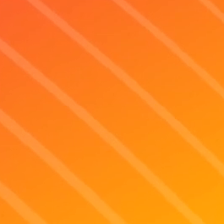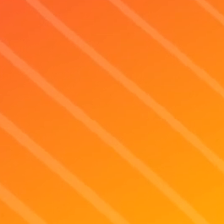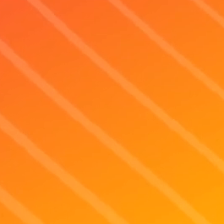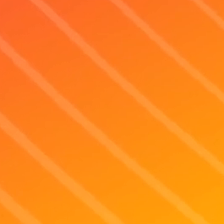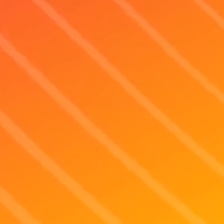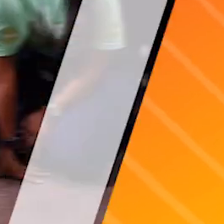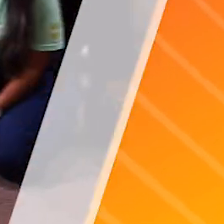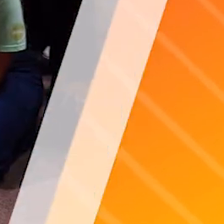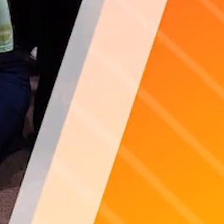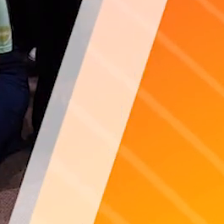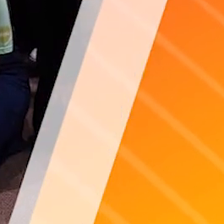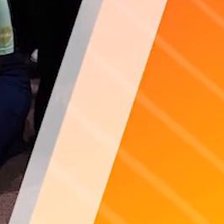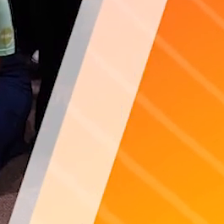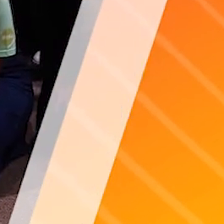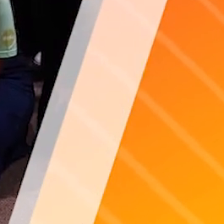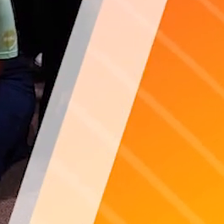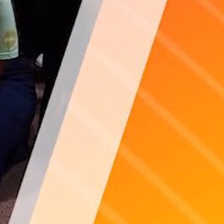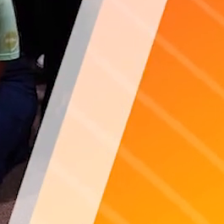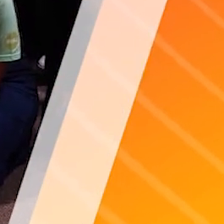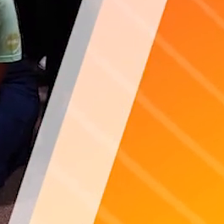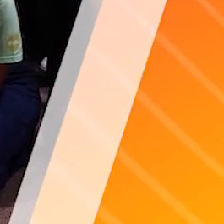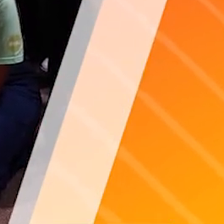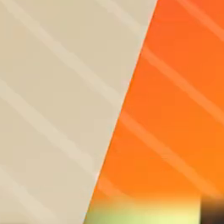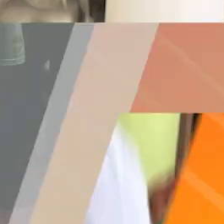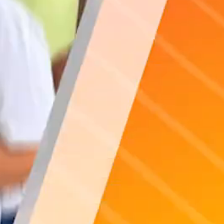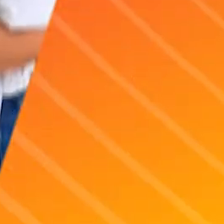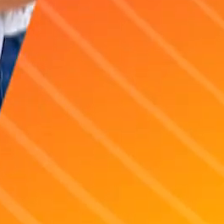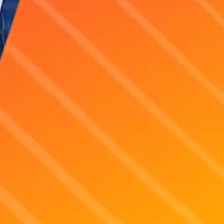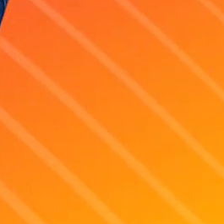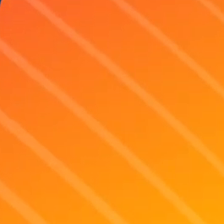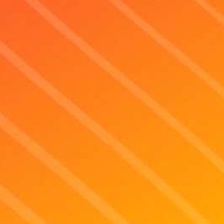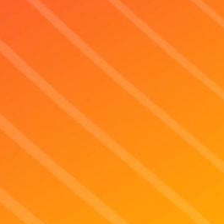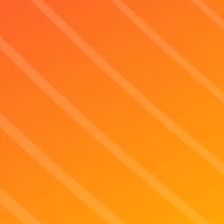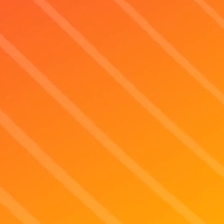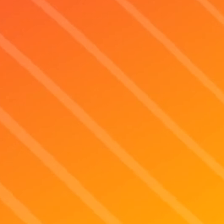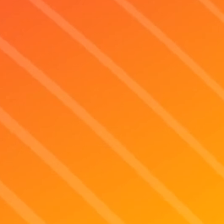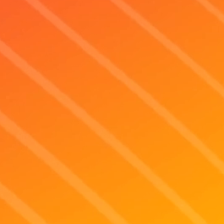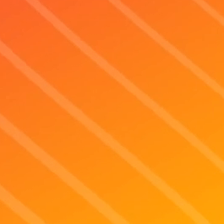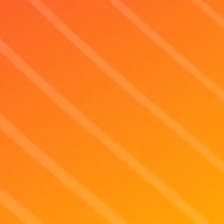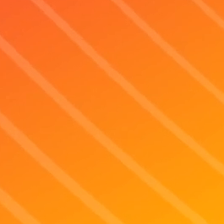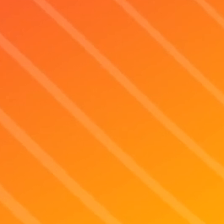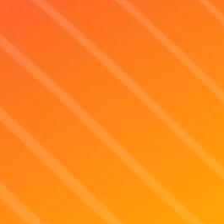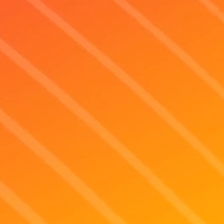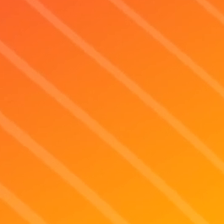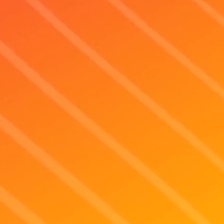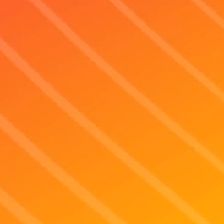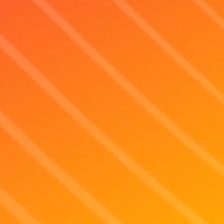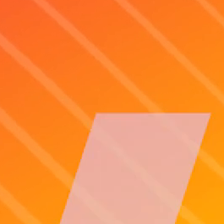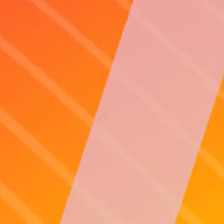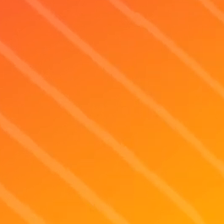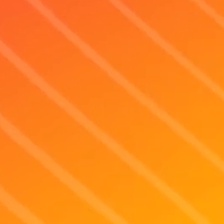ser firmes en su fe y a superar cualquier obstáculo con la convicción de que Dios tiene un propósito especial para cada uno de sus